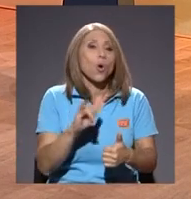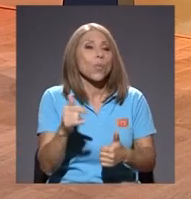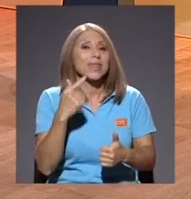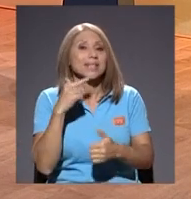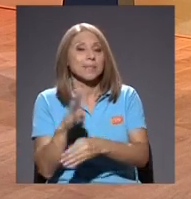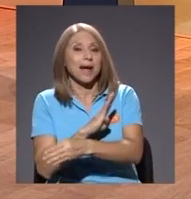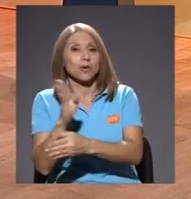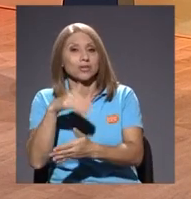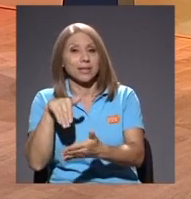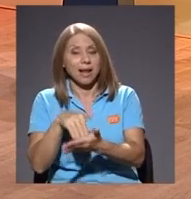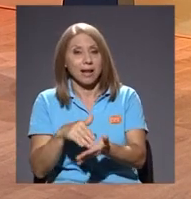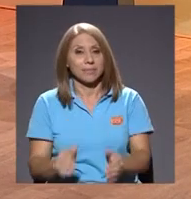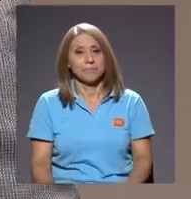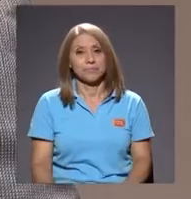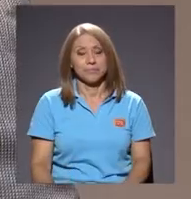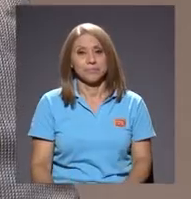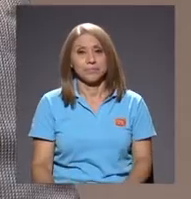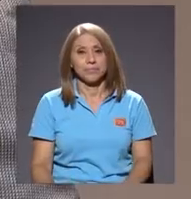programa